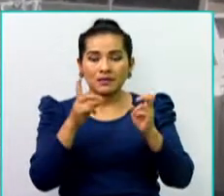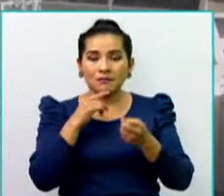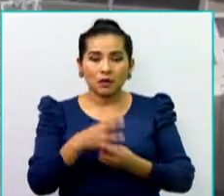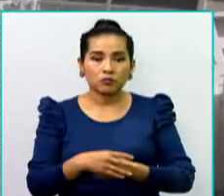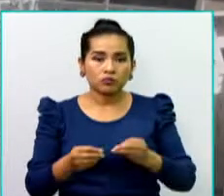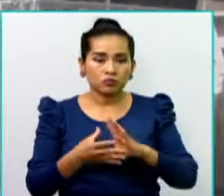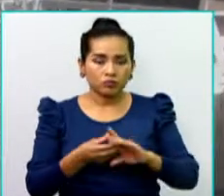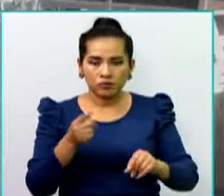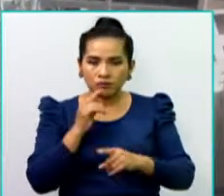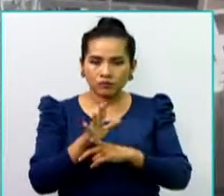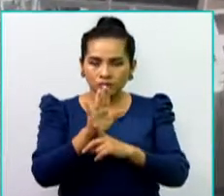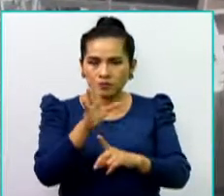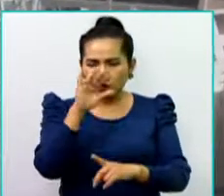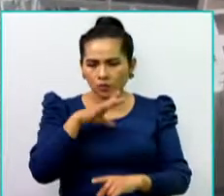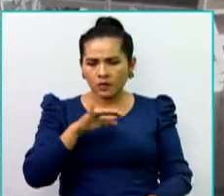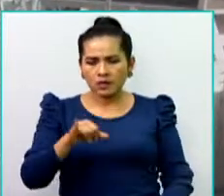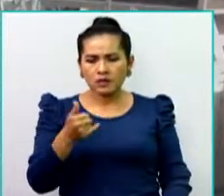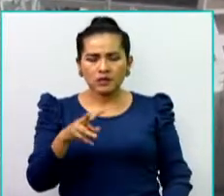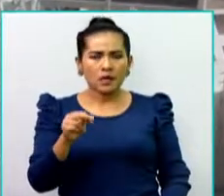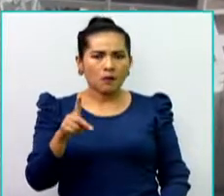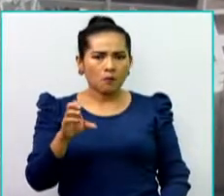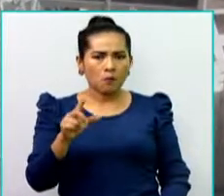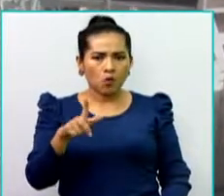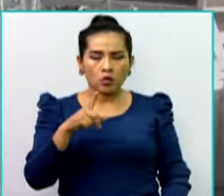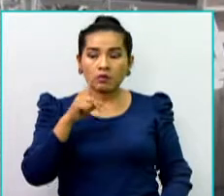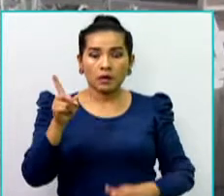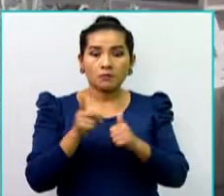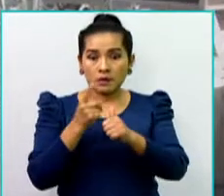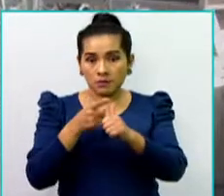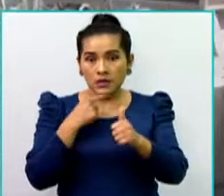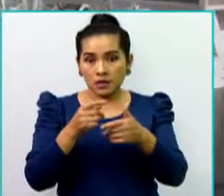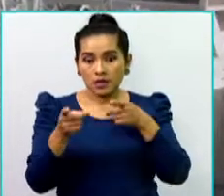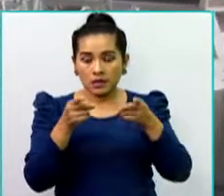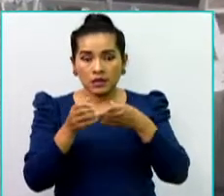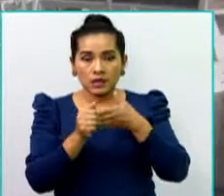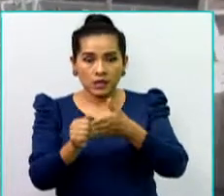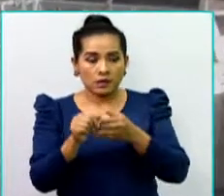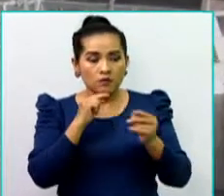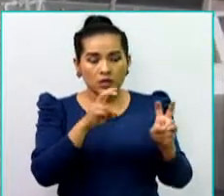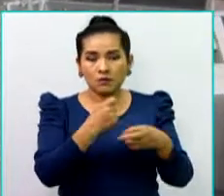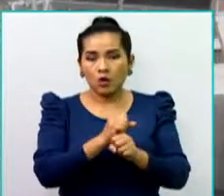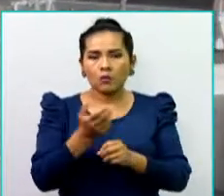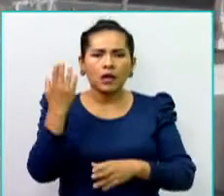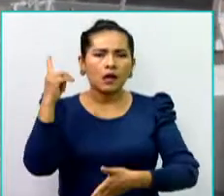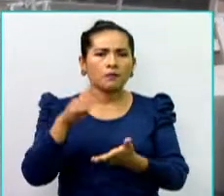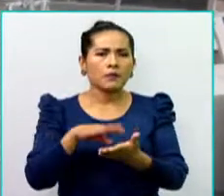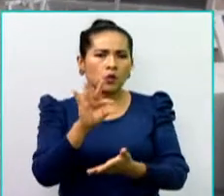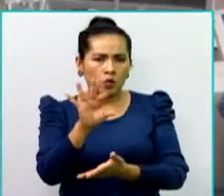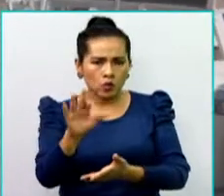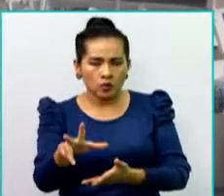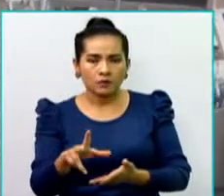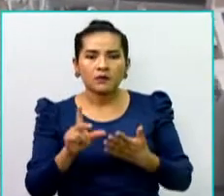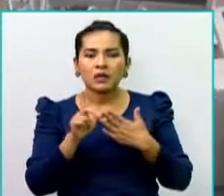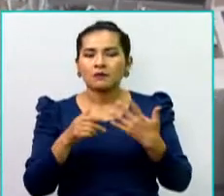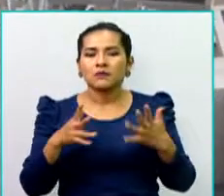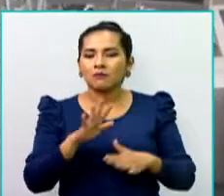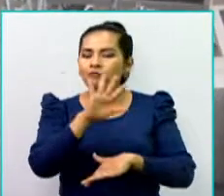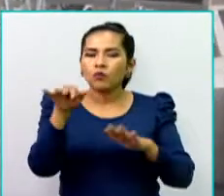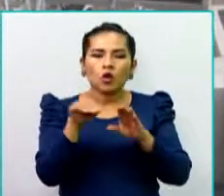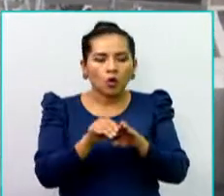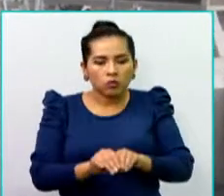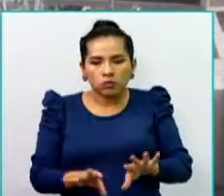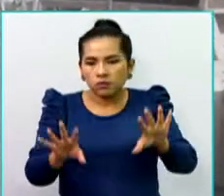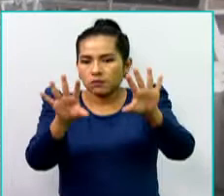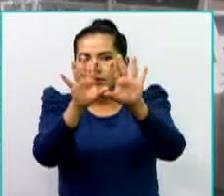Jean-Paul Belmondo, el gran actor de cine. Él fue el primer director de esta obra en el 93. Y esta obra se hizo en todo el mundo. Es una